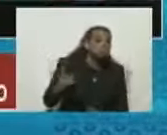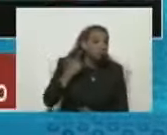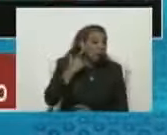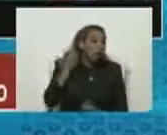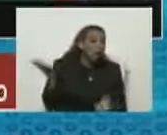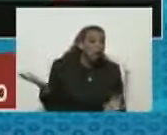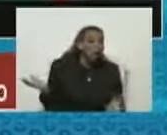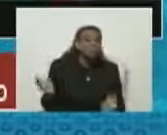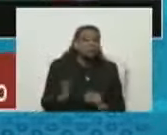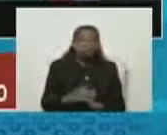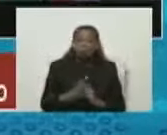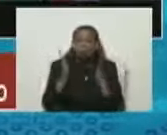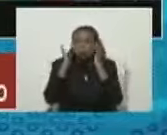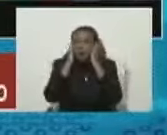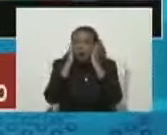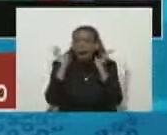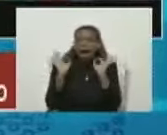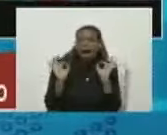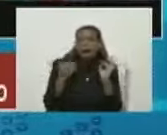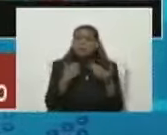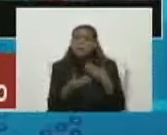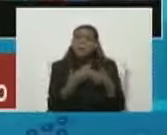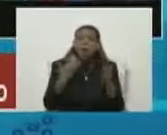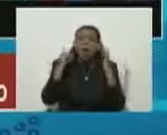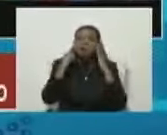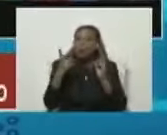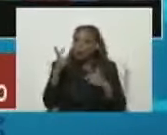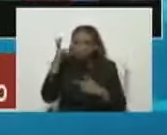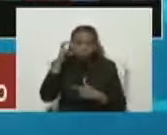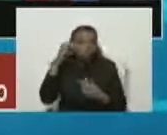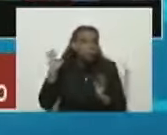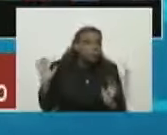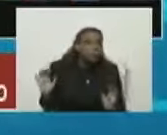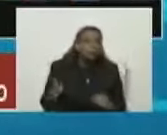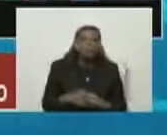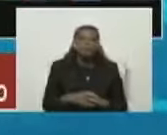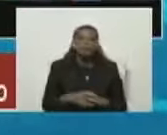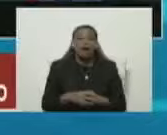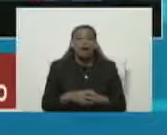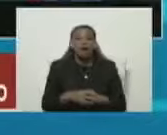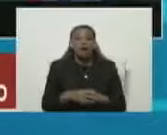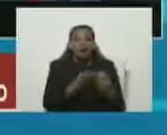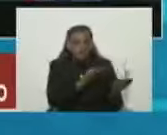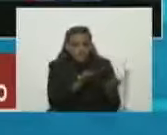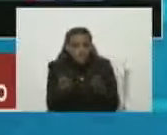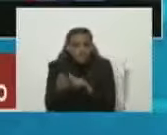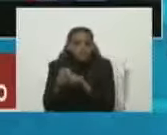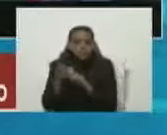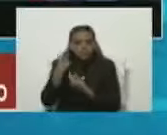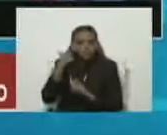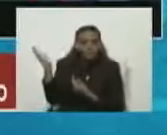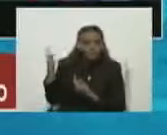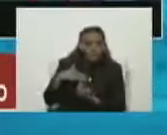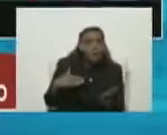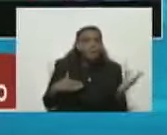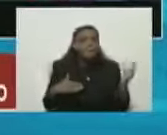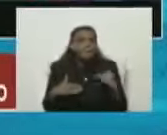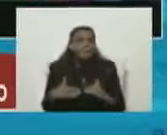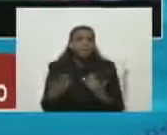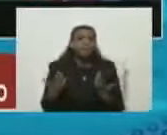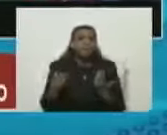y que no se los tape, que oiga bien. Yo invito al Poder Popular que vaya a mi lado. Aquí